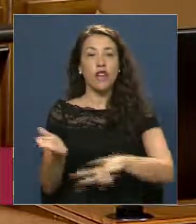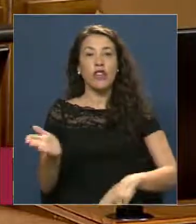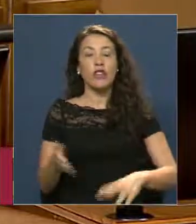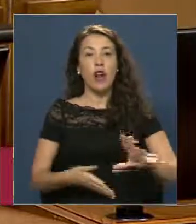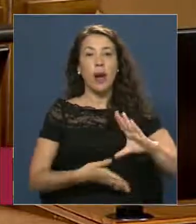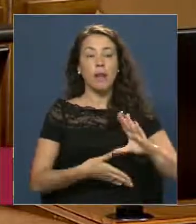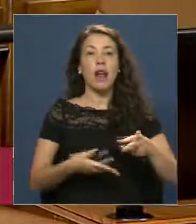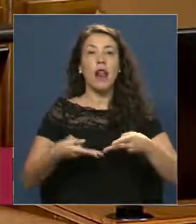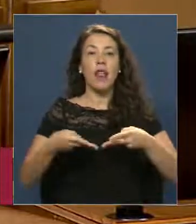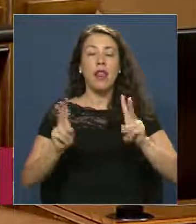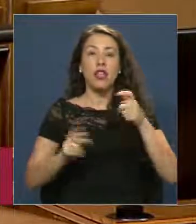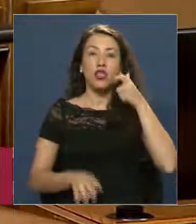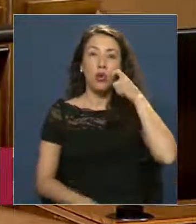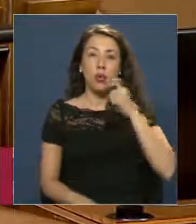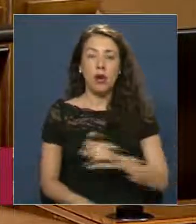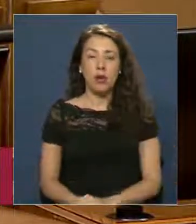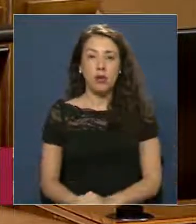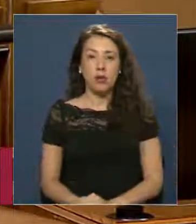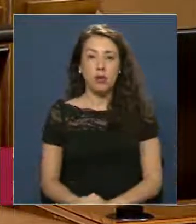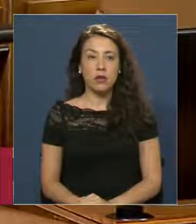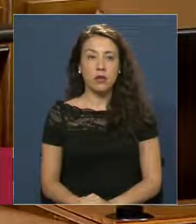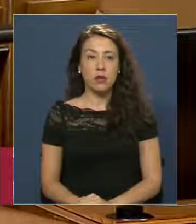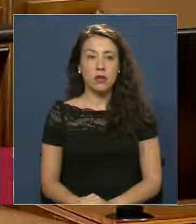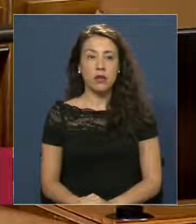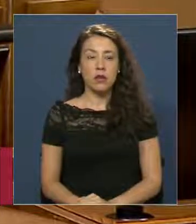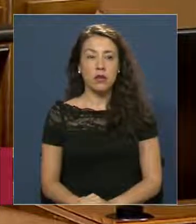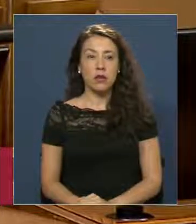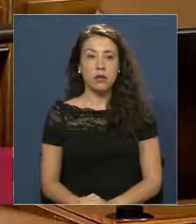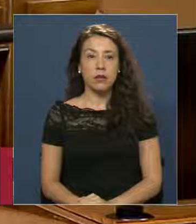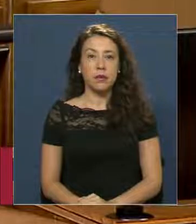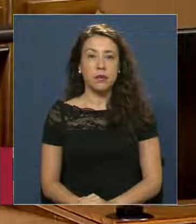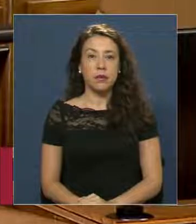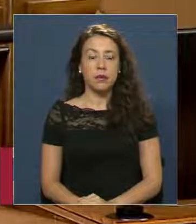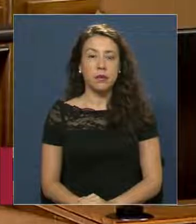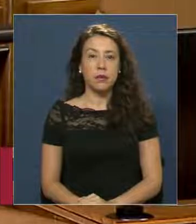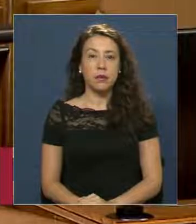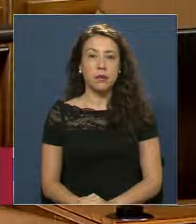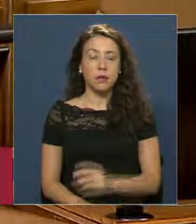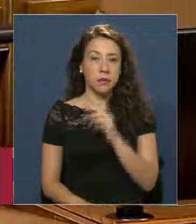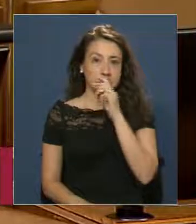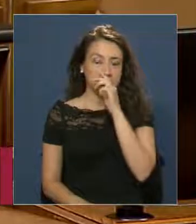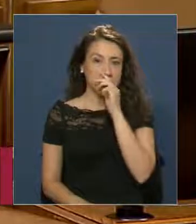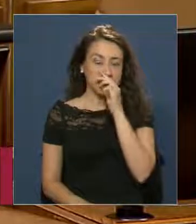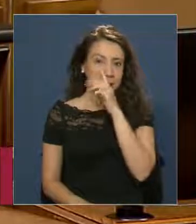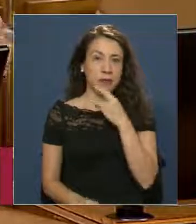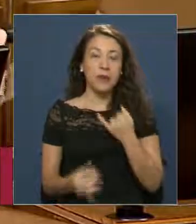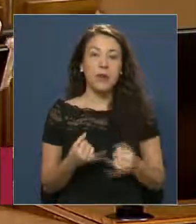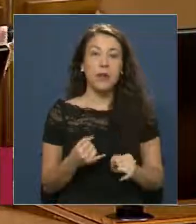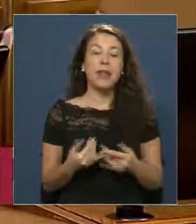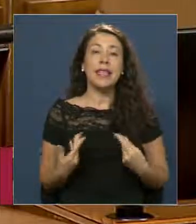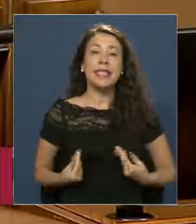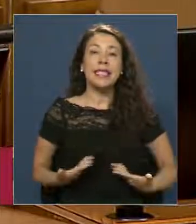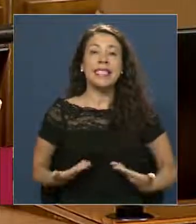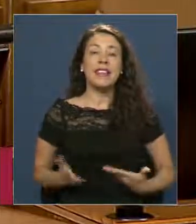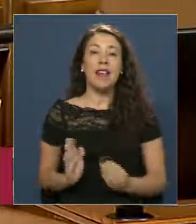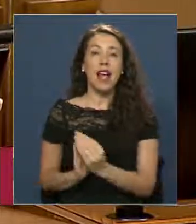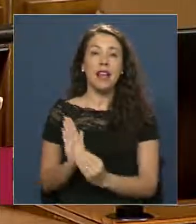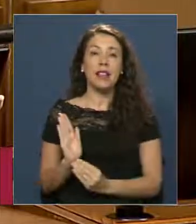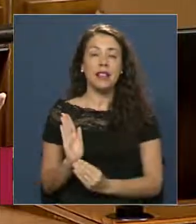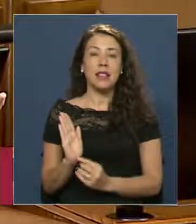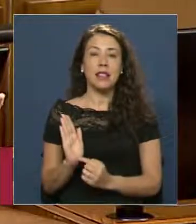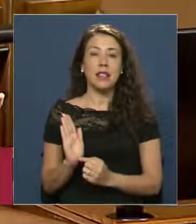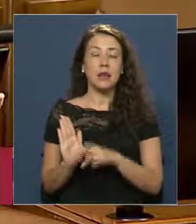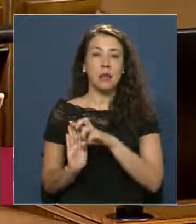Americana de Derechos Humanos, los que finalmente sirven de antecedente a